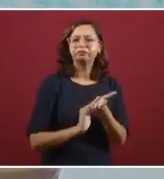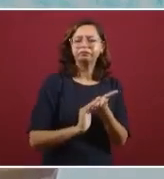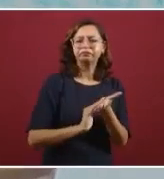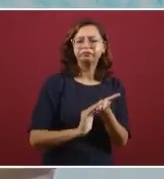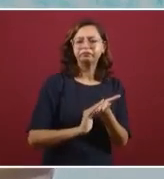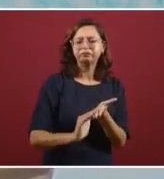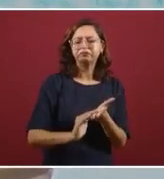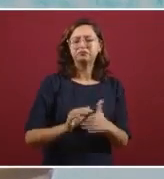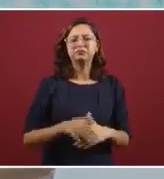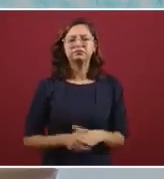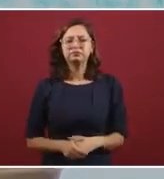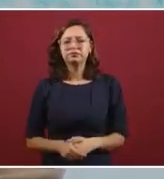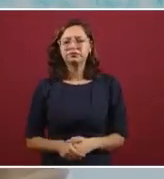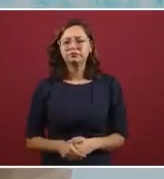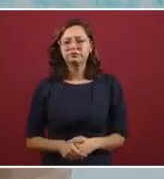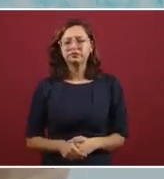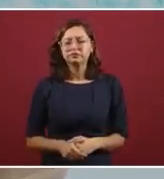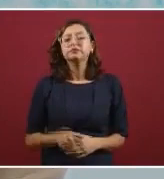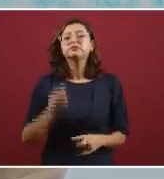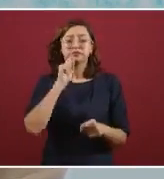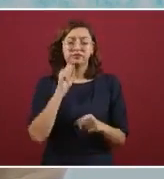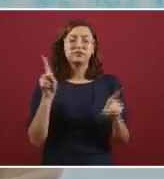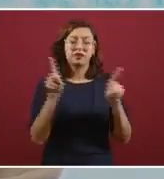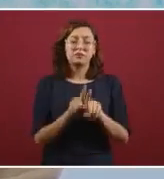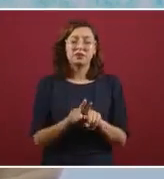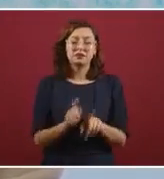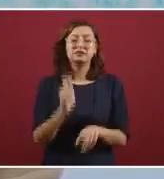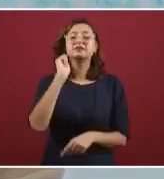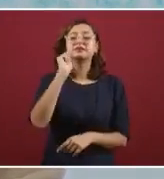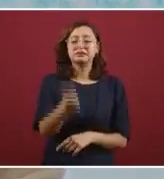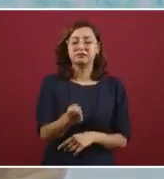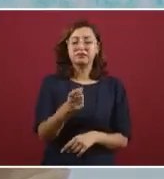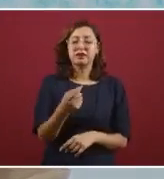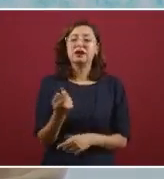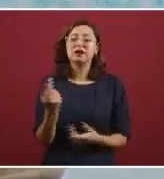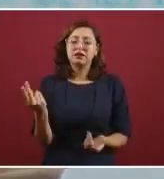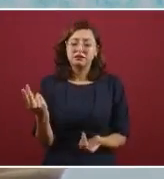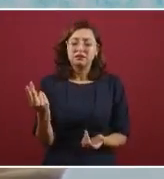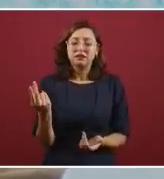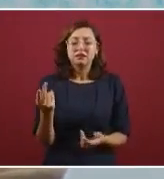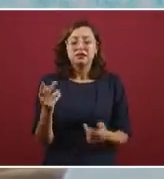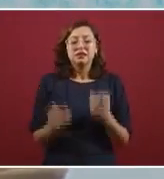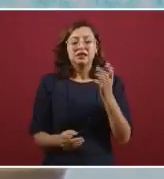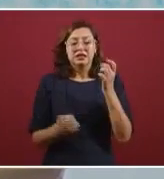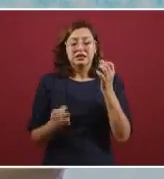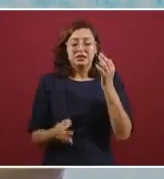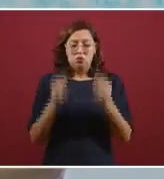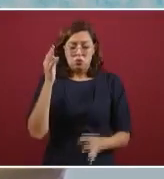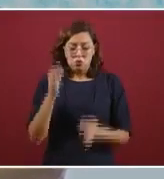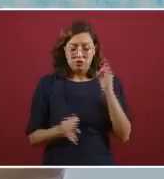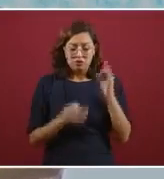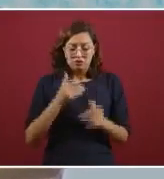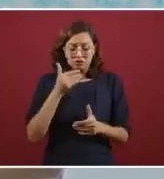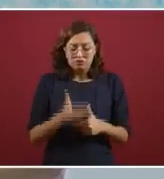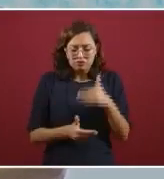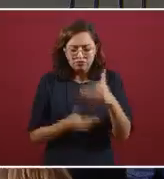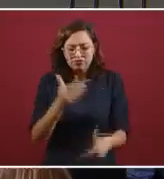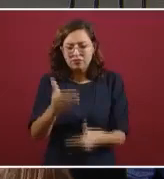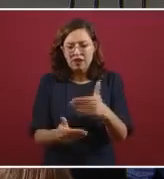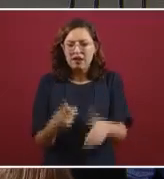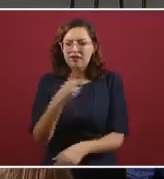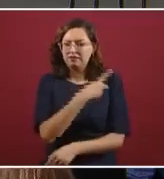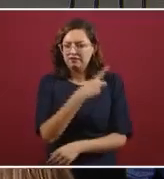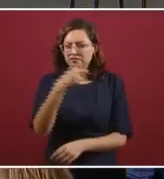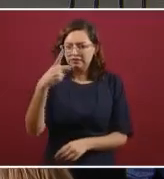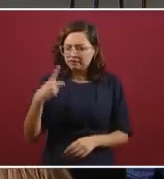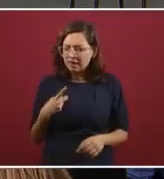a los detenidos. Y también esto implica una revisión profunda de los criterios judiciales que tienen que aplicarse.